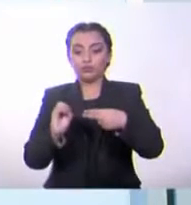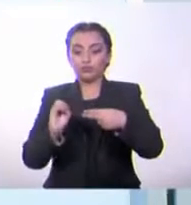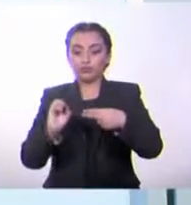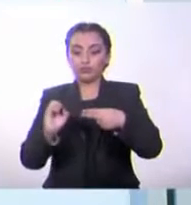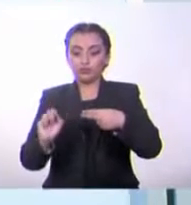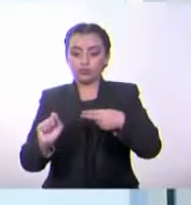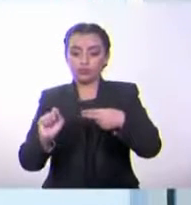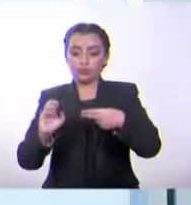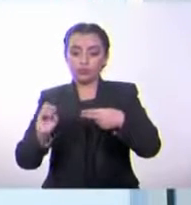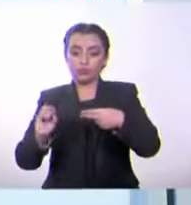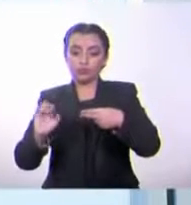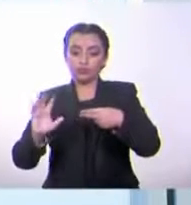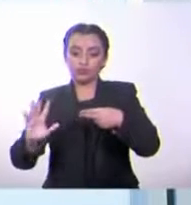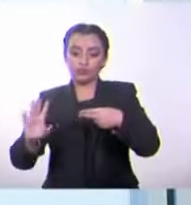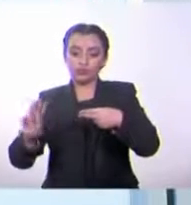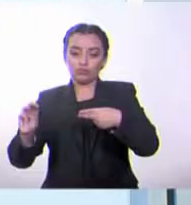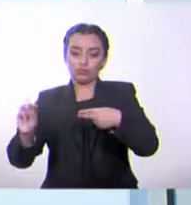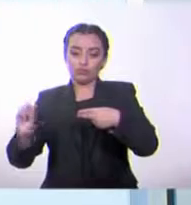0.05 mol.